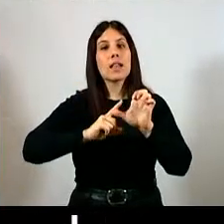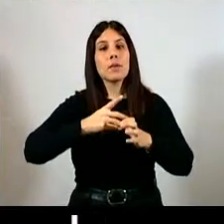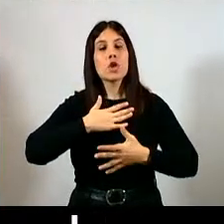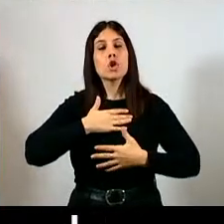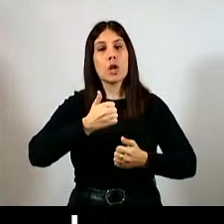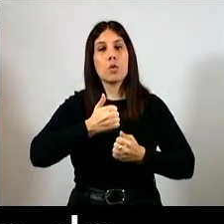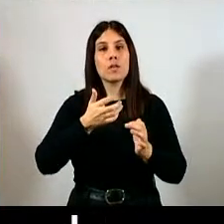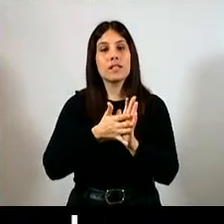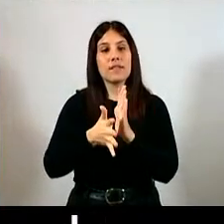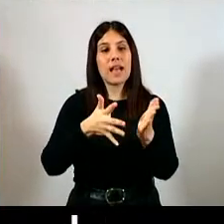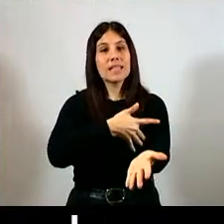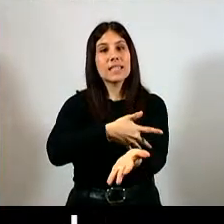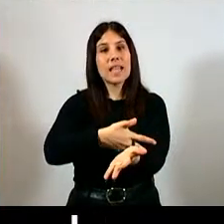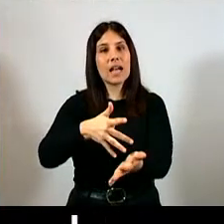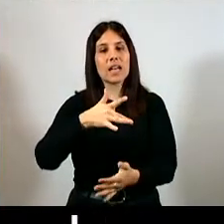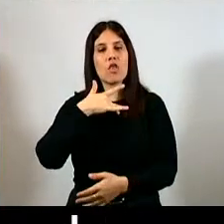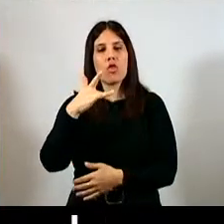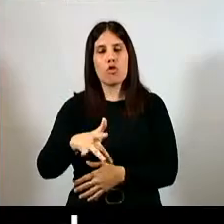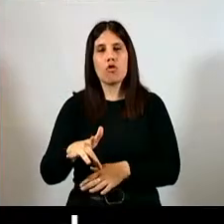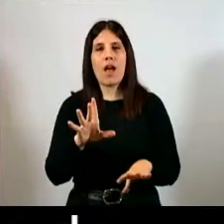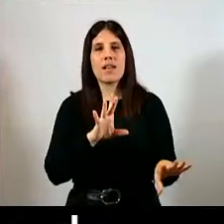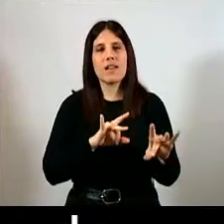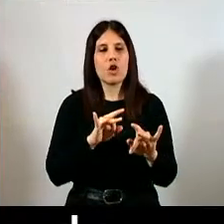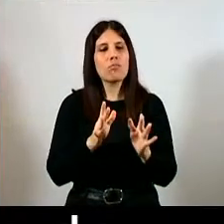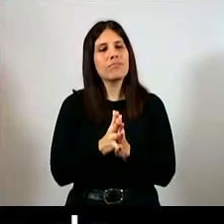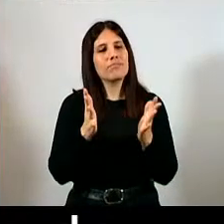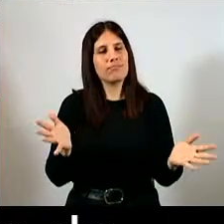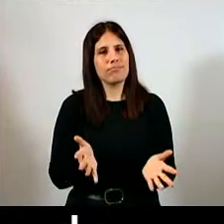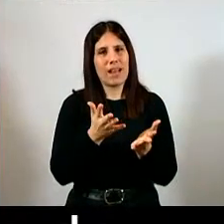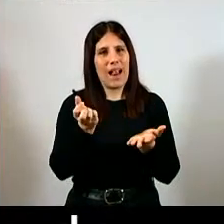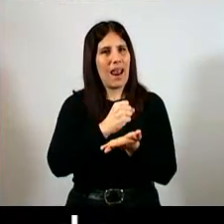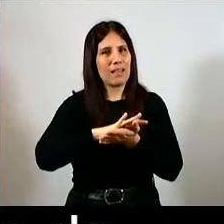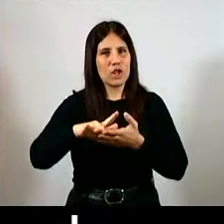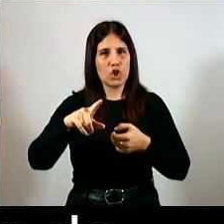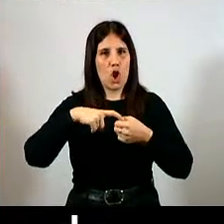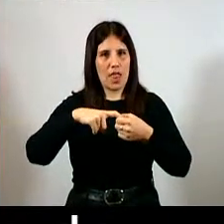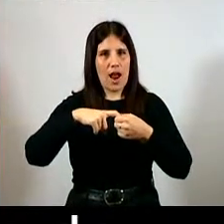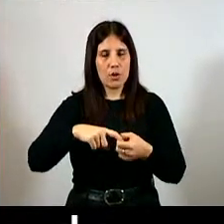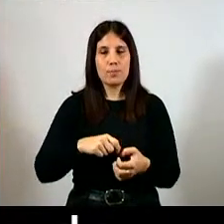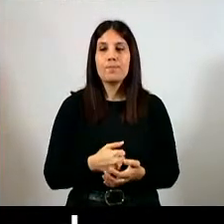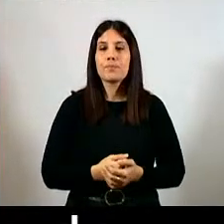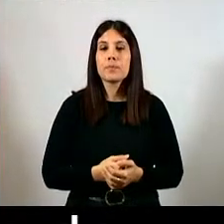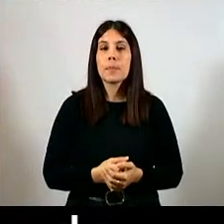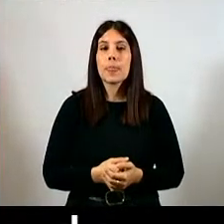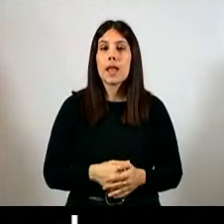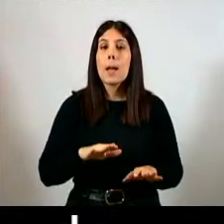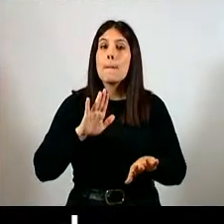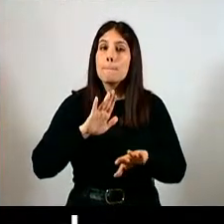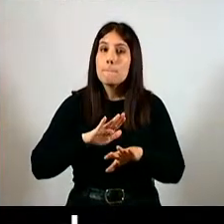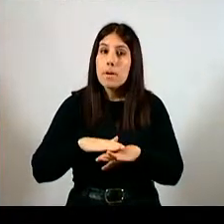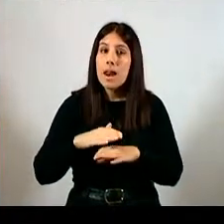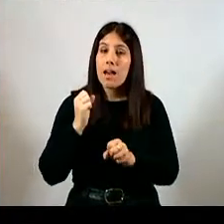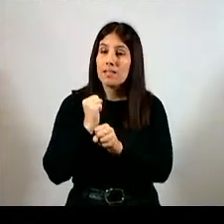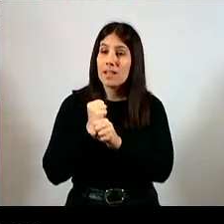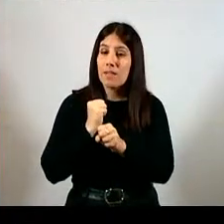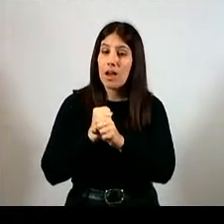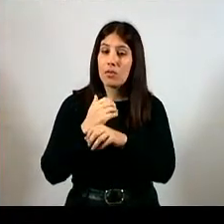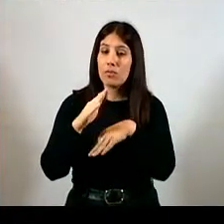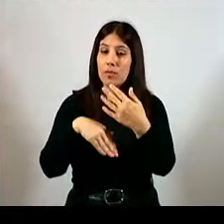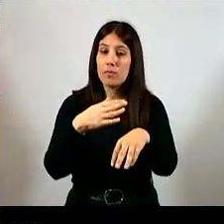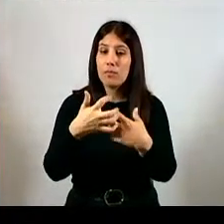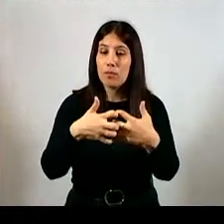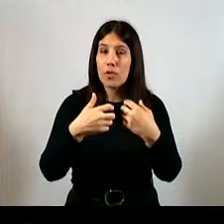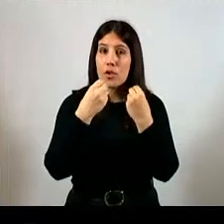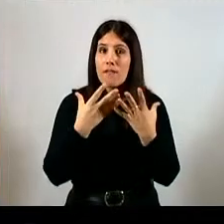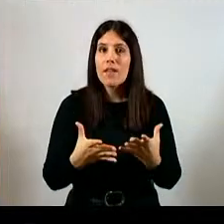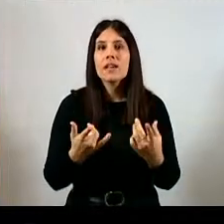nuestra región de manera altruista y solidaria. Para poder cumplir su labor, requiere de medios de transporte adecuados